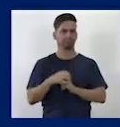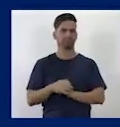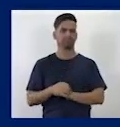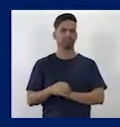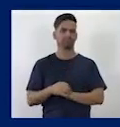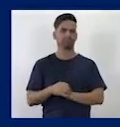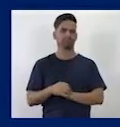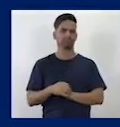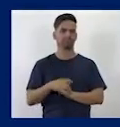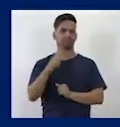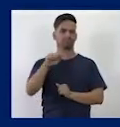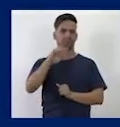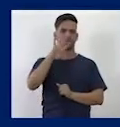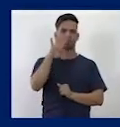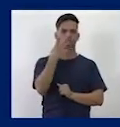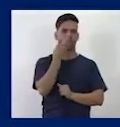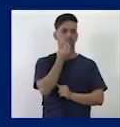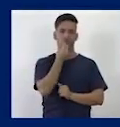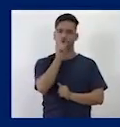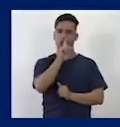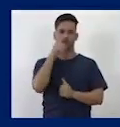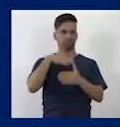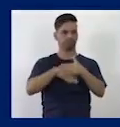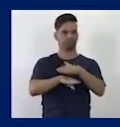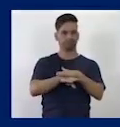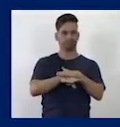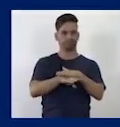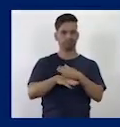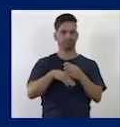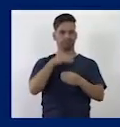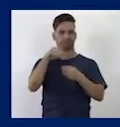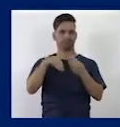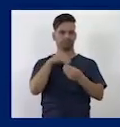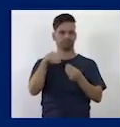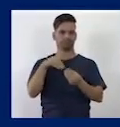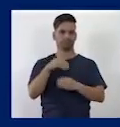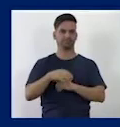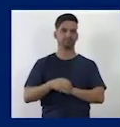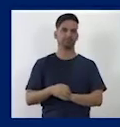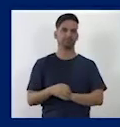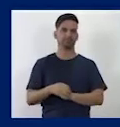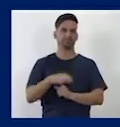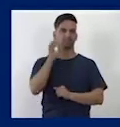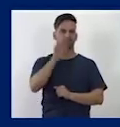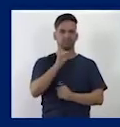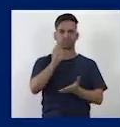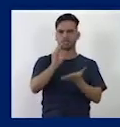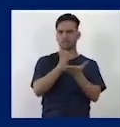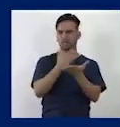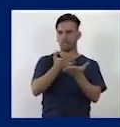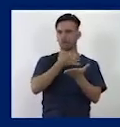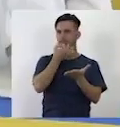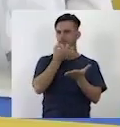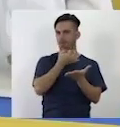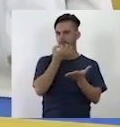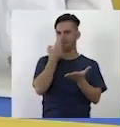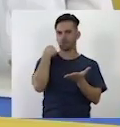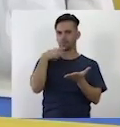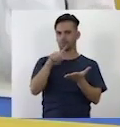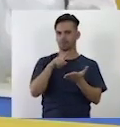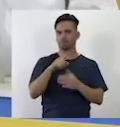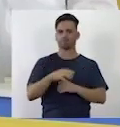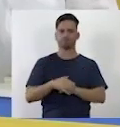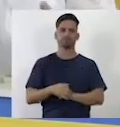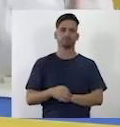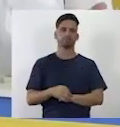la número cuatro no se podrá guardar porque reaccionarán ya usted han hecho ellos están en el libro de texto explicado también bien